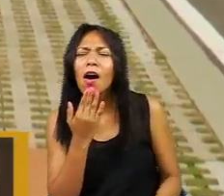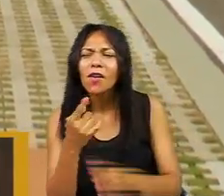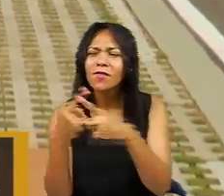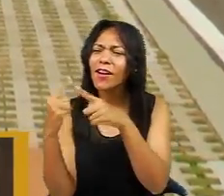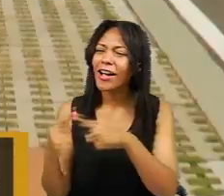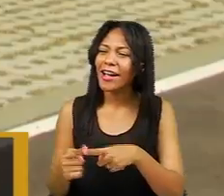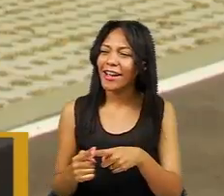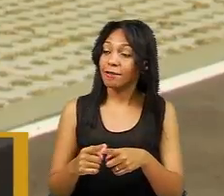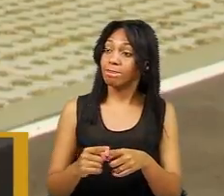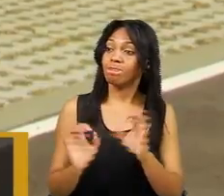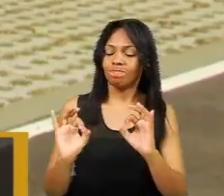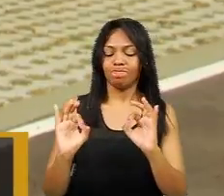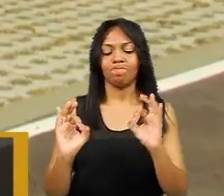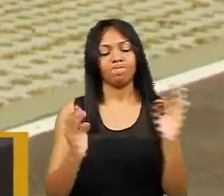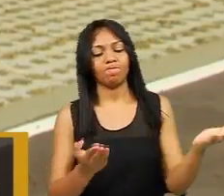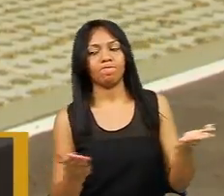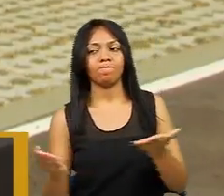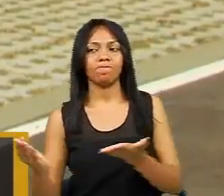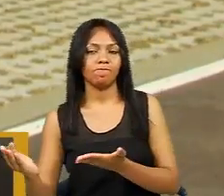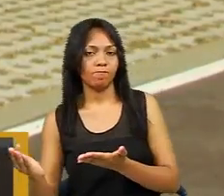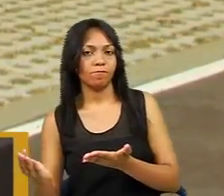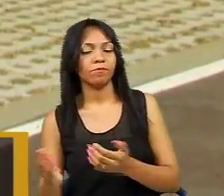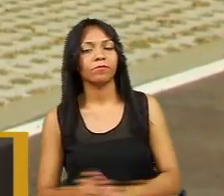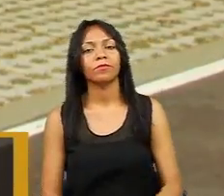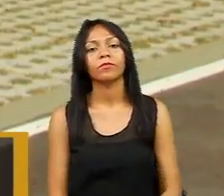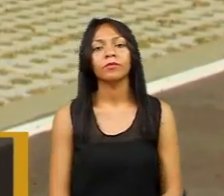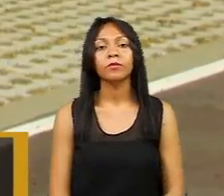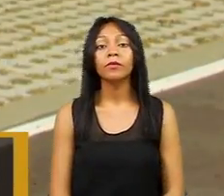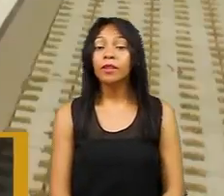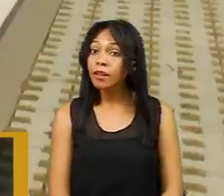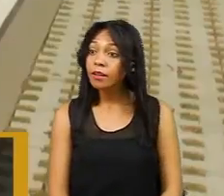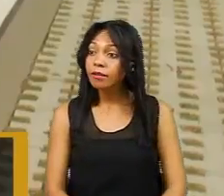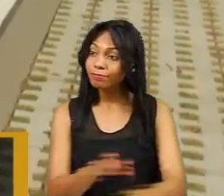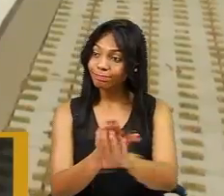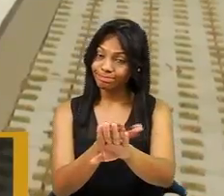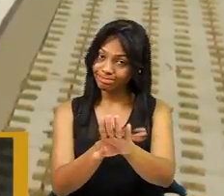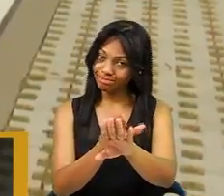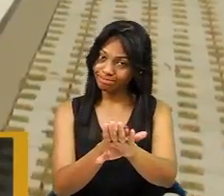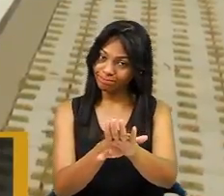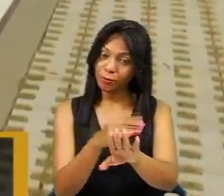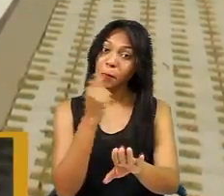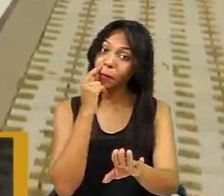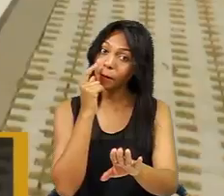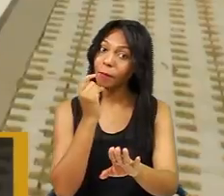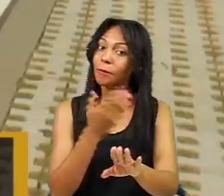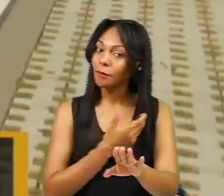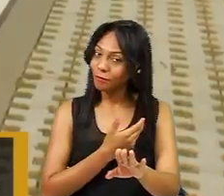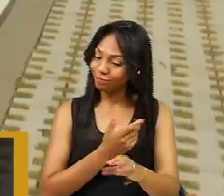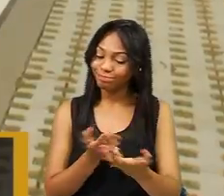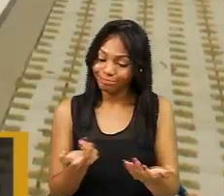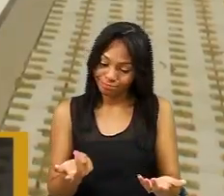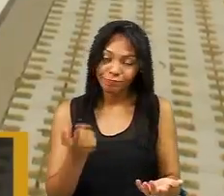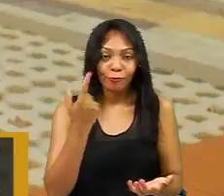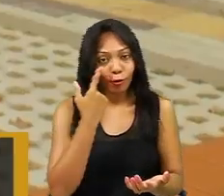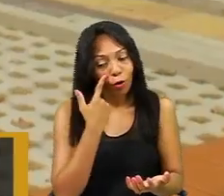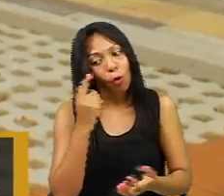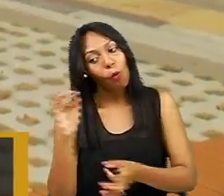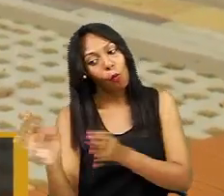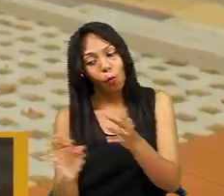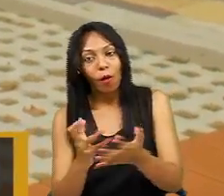en óptimas condiciones y con excelentes acabados. El llamado es para que los padres de familia cuiden cada uno de los juegos y